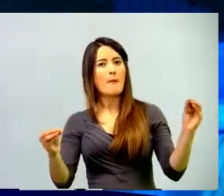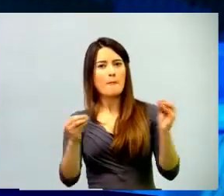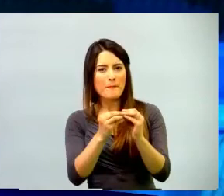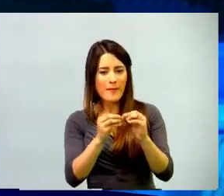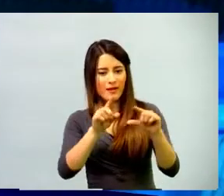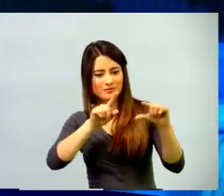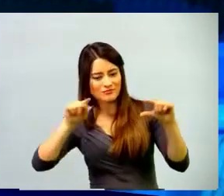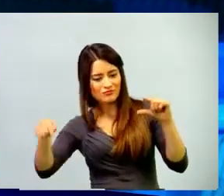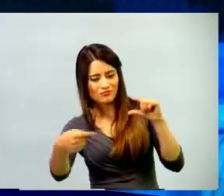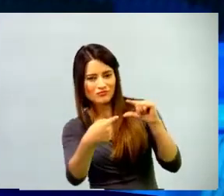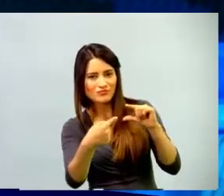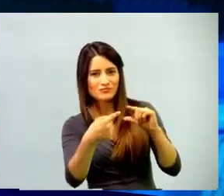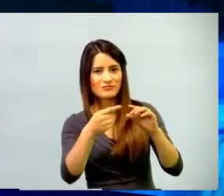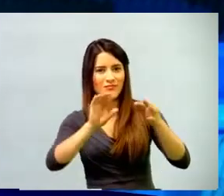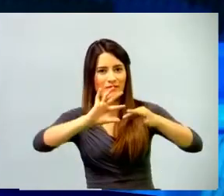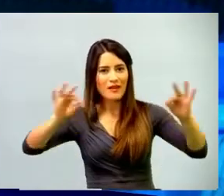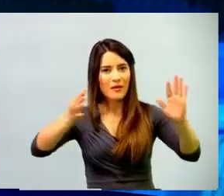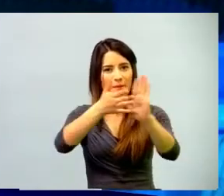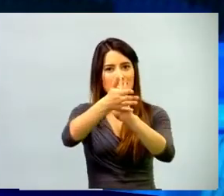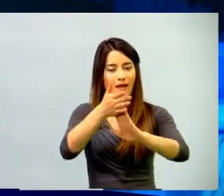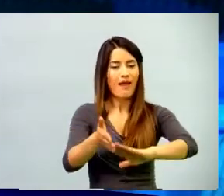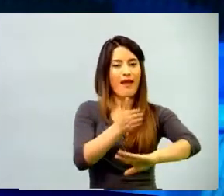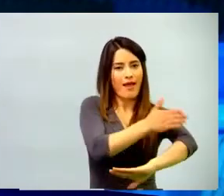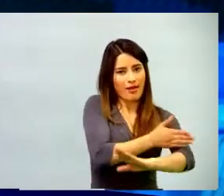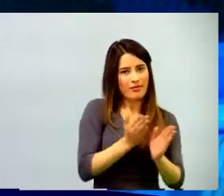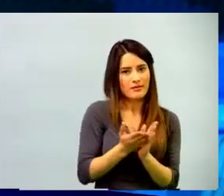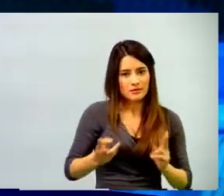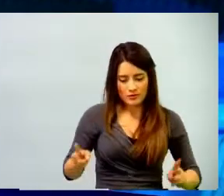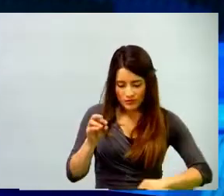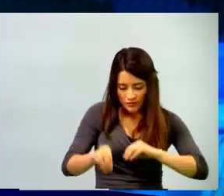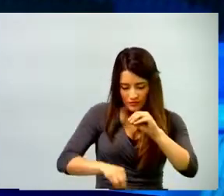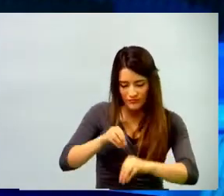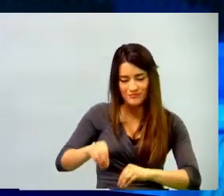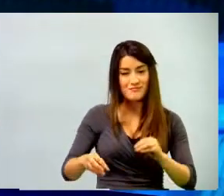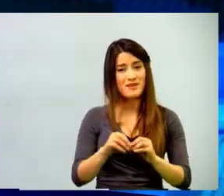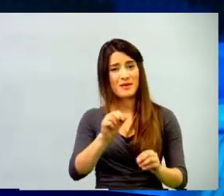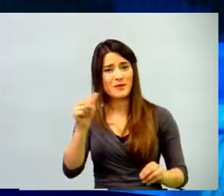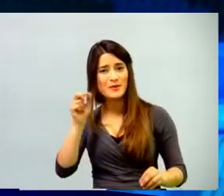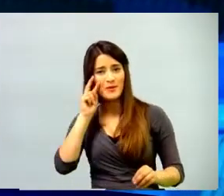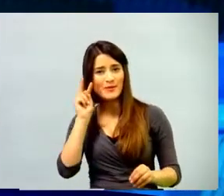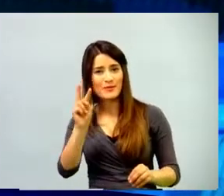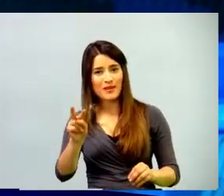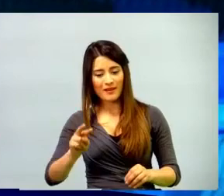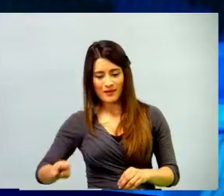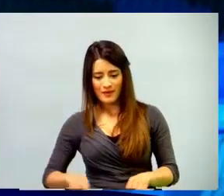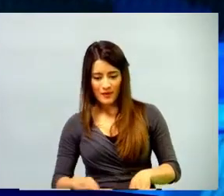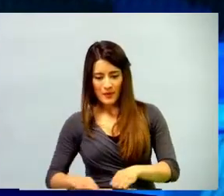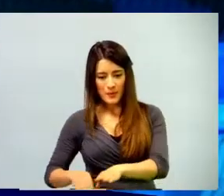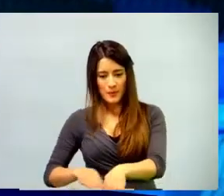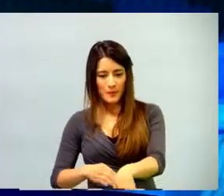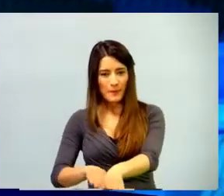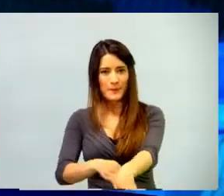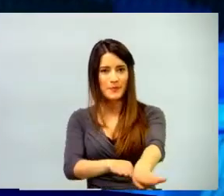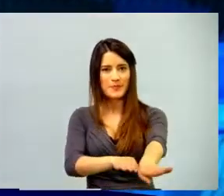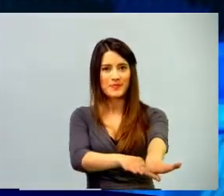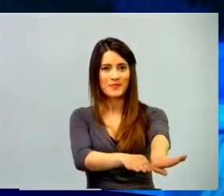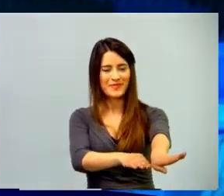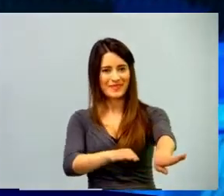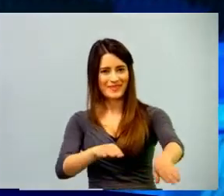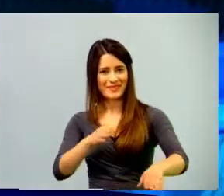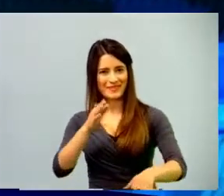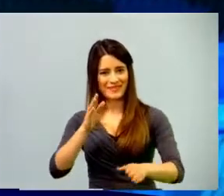mensajes que están programados por estos estudiantes. También vimos el ejemplo del robot que sigue algún tipo de ruta preprogramada